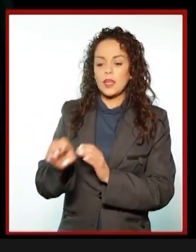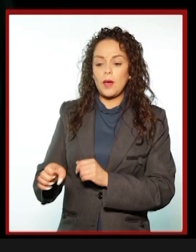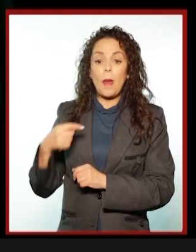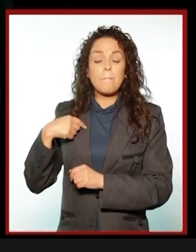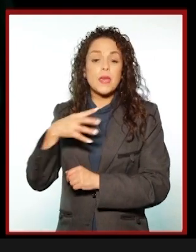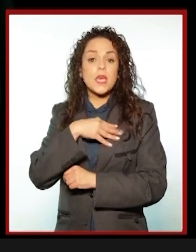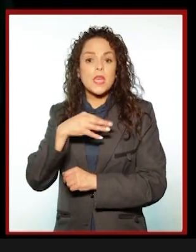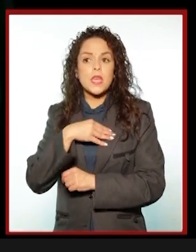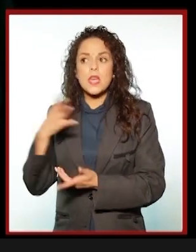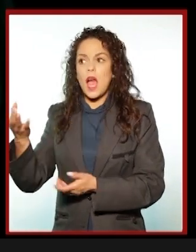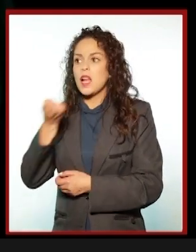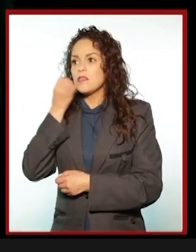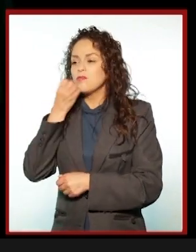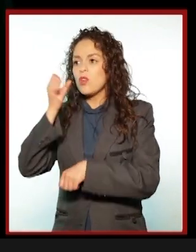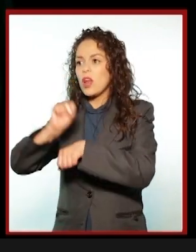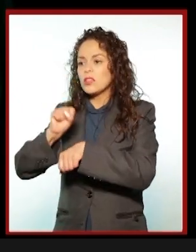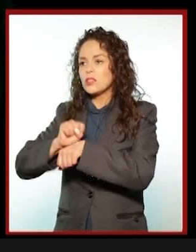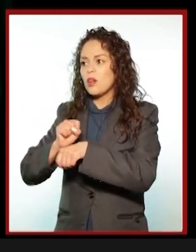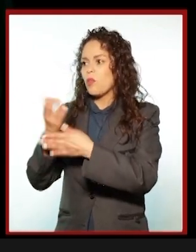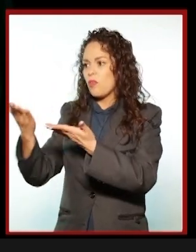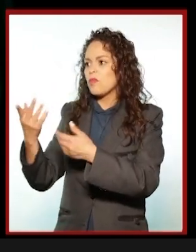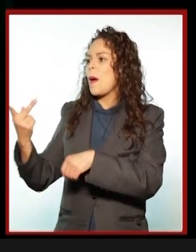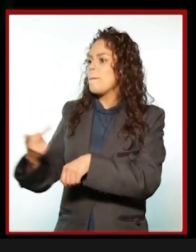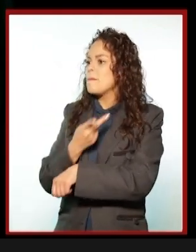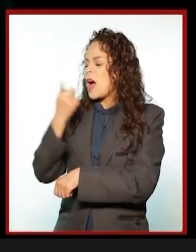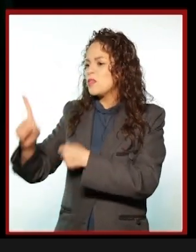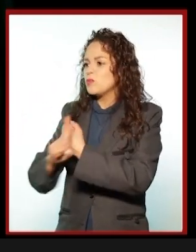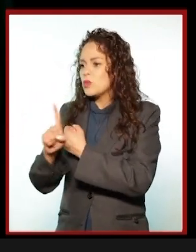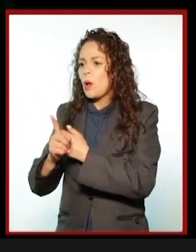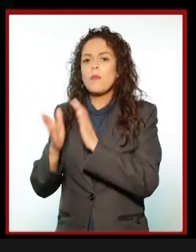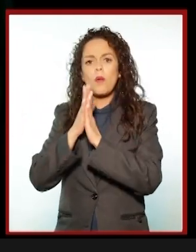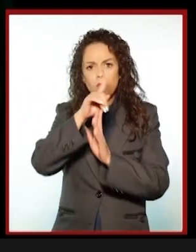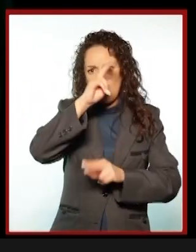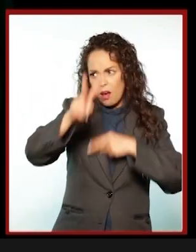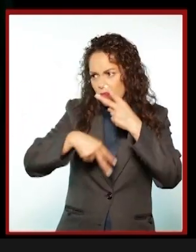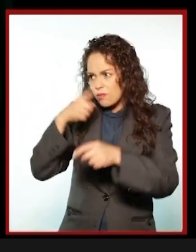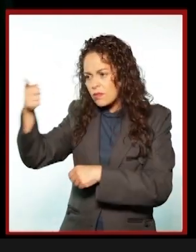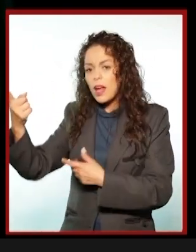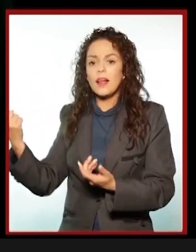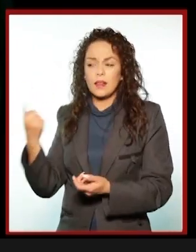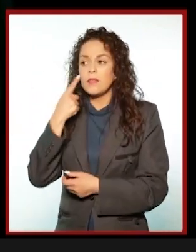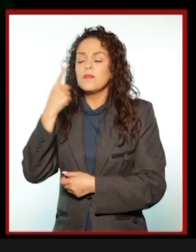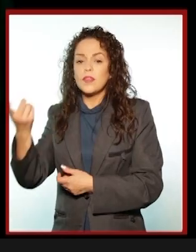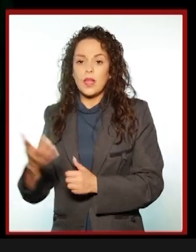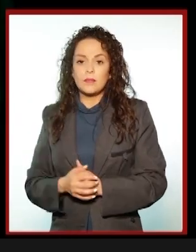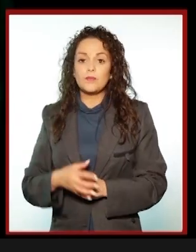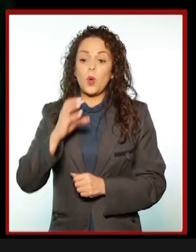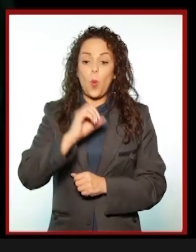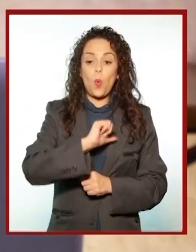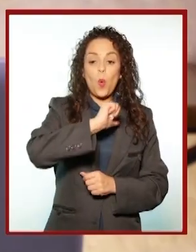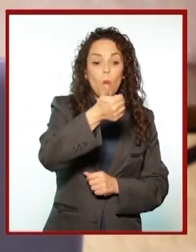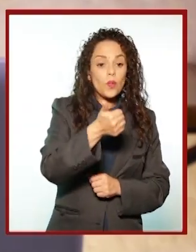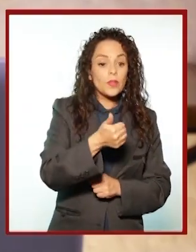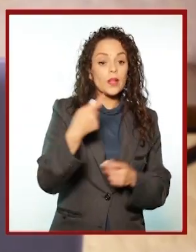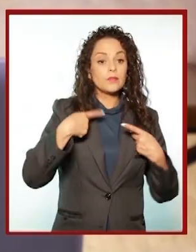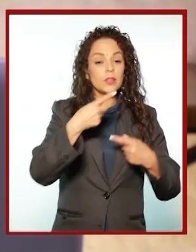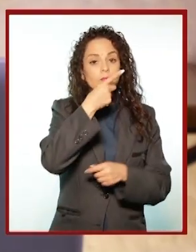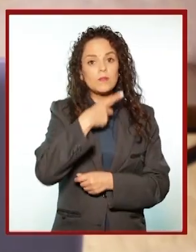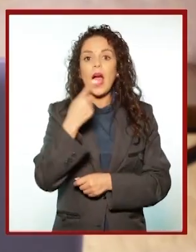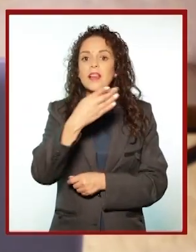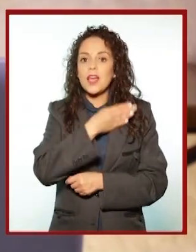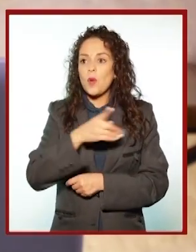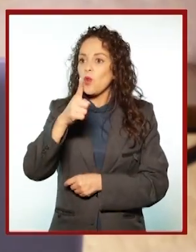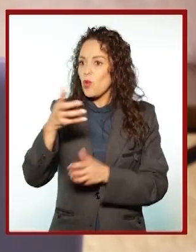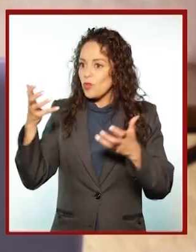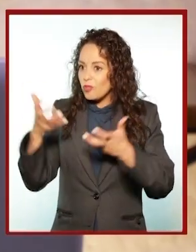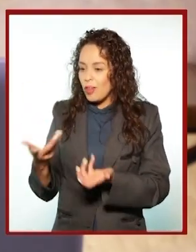queremos, así a mi hija le pasó esto en la secundaria, por favor vayan y accionen. También ha habido otras respuestas de qué bueno que están haciendo eso, personas